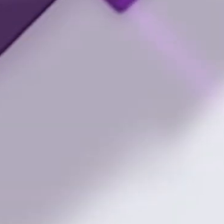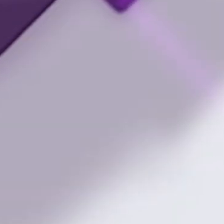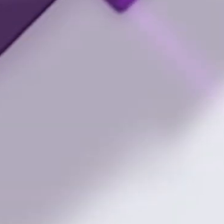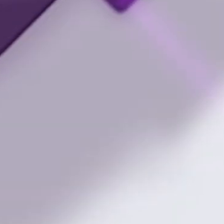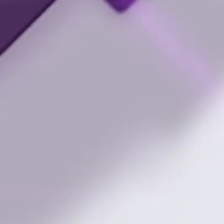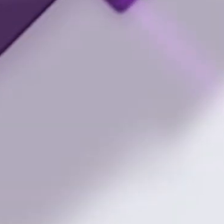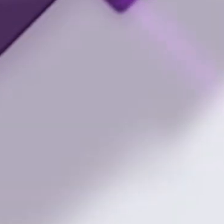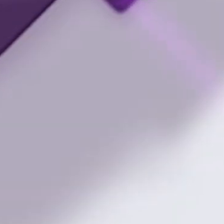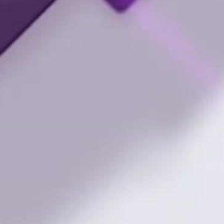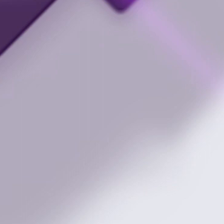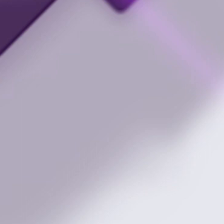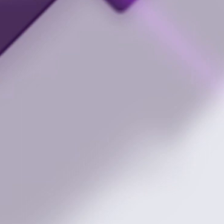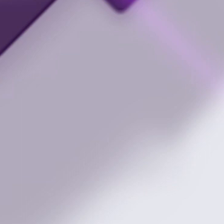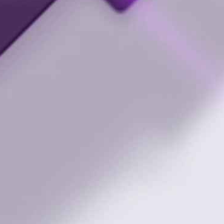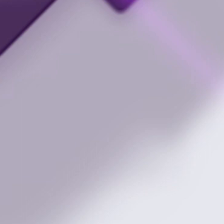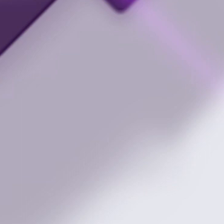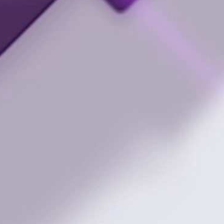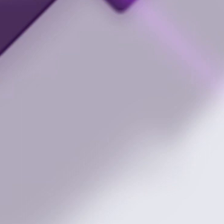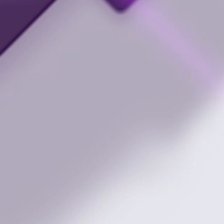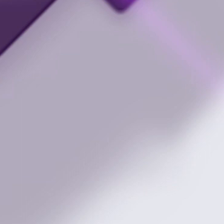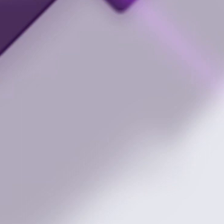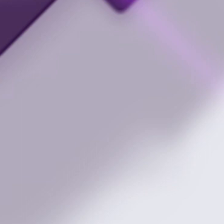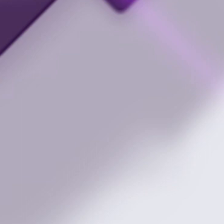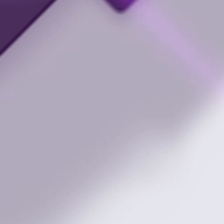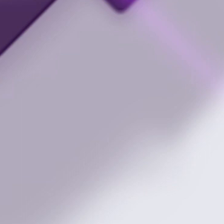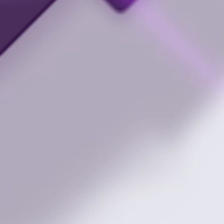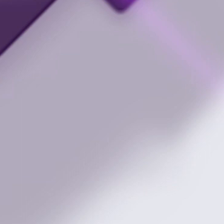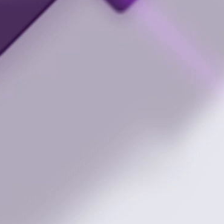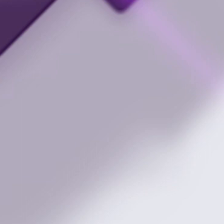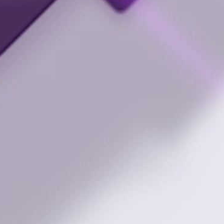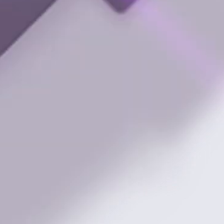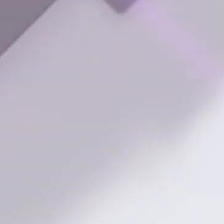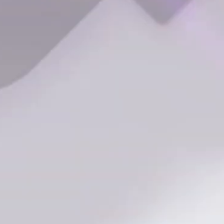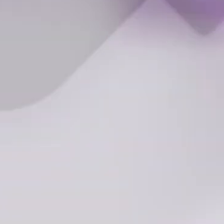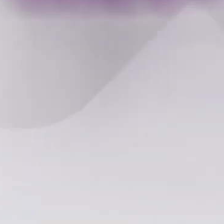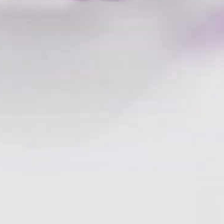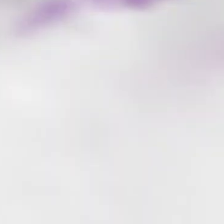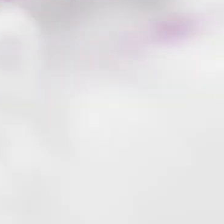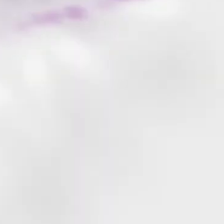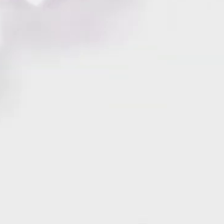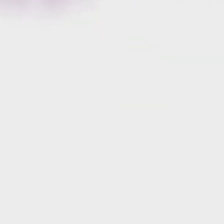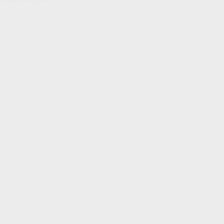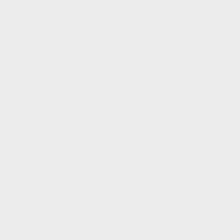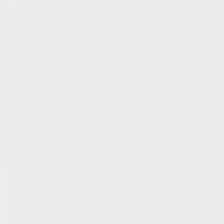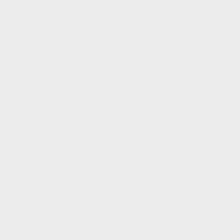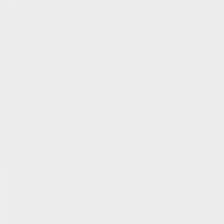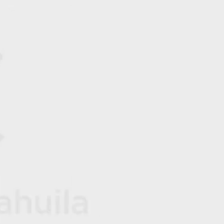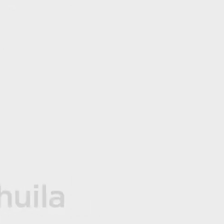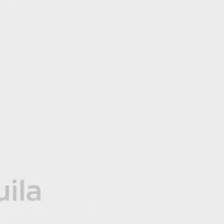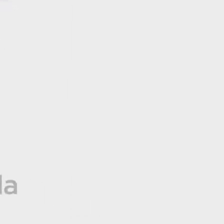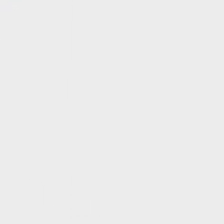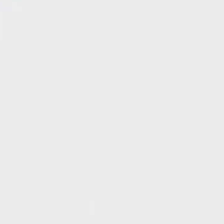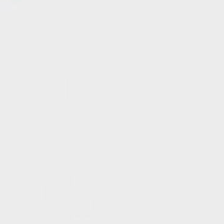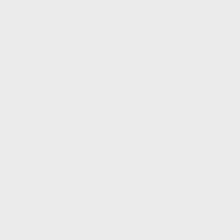Para hacer democracia, se requiere estar bien informados. La Urna, programa del Instituto Electoral de